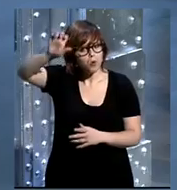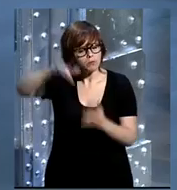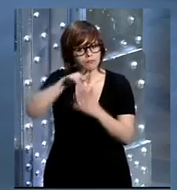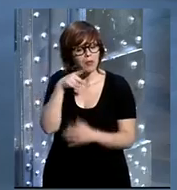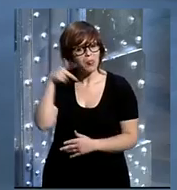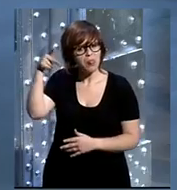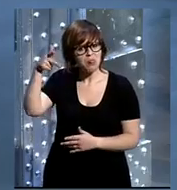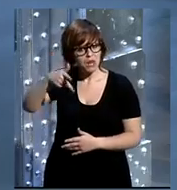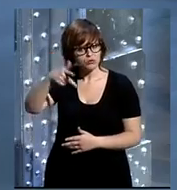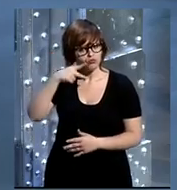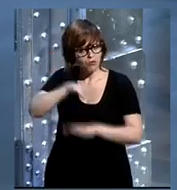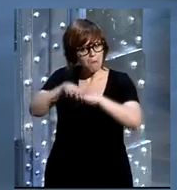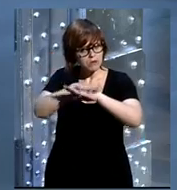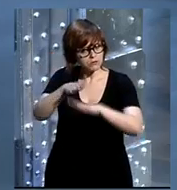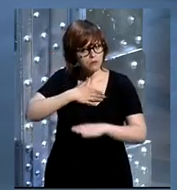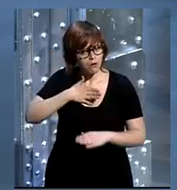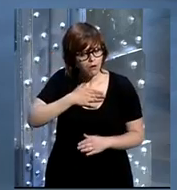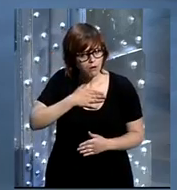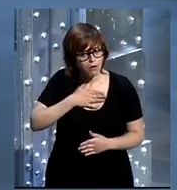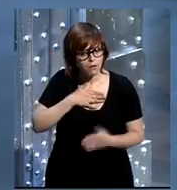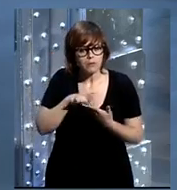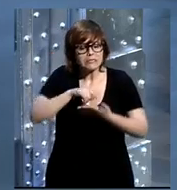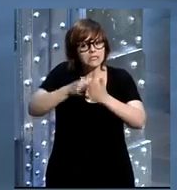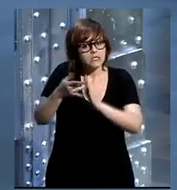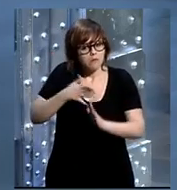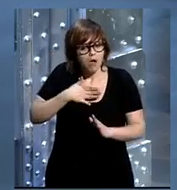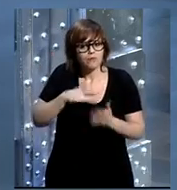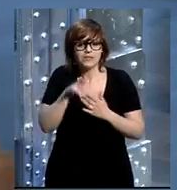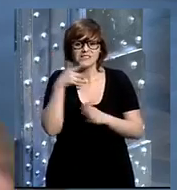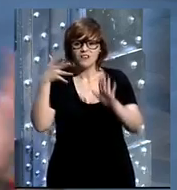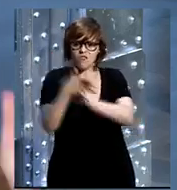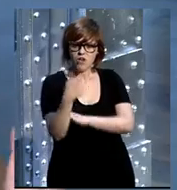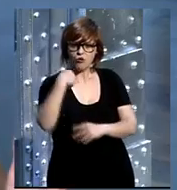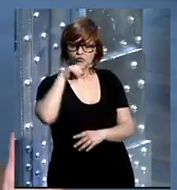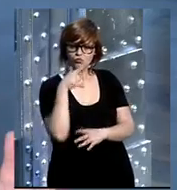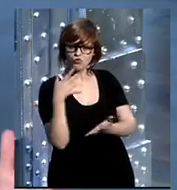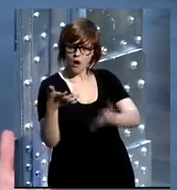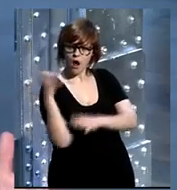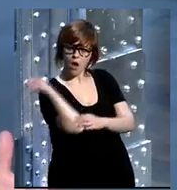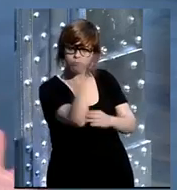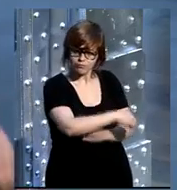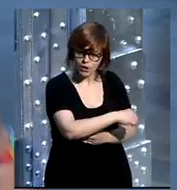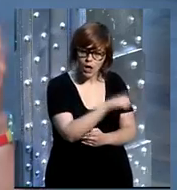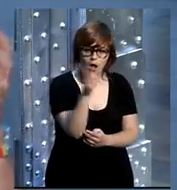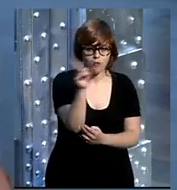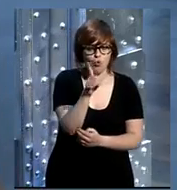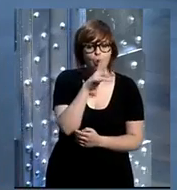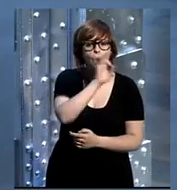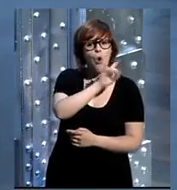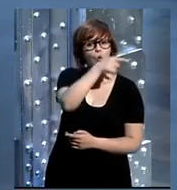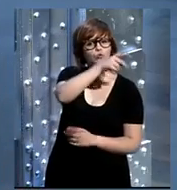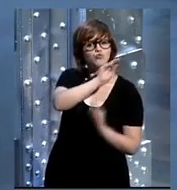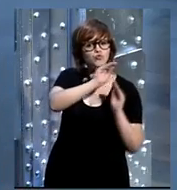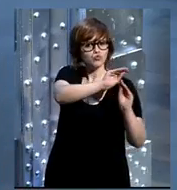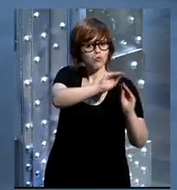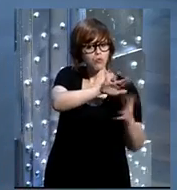porque haya un sistema determinado seamos los campeones. Tampoco lo pueden decir en Estados Unidos o